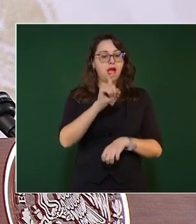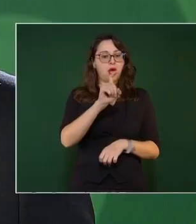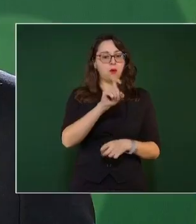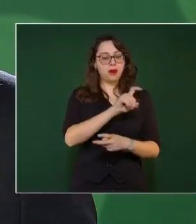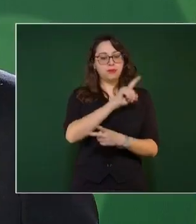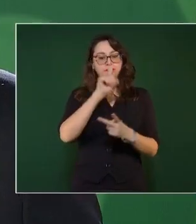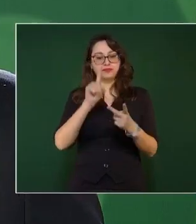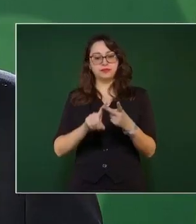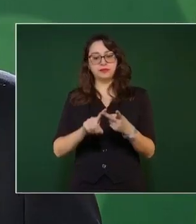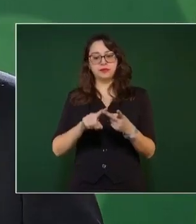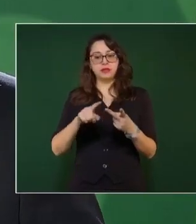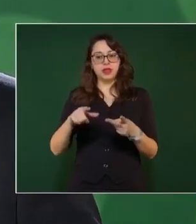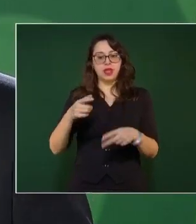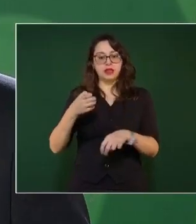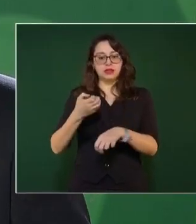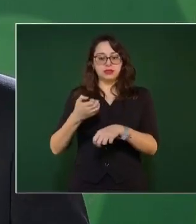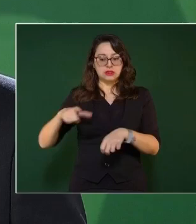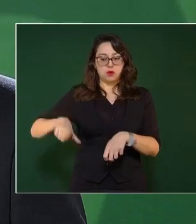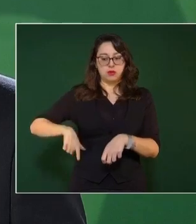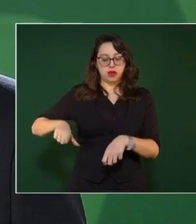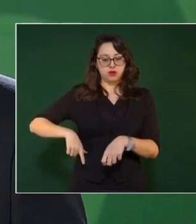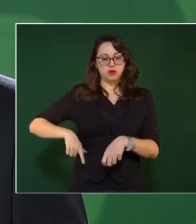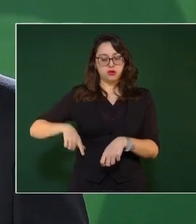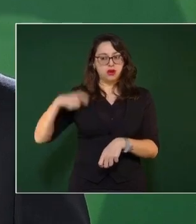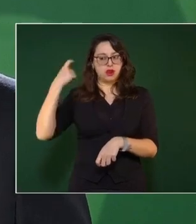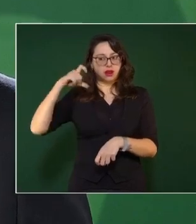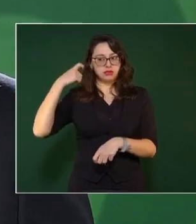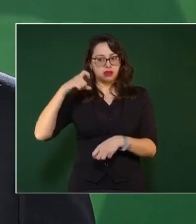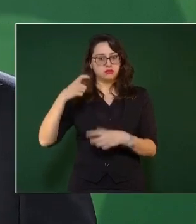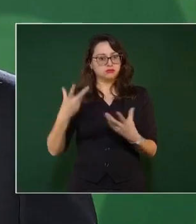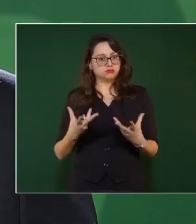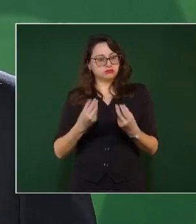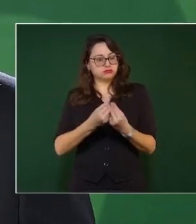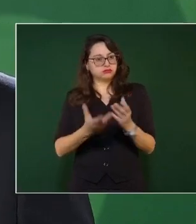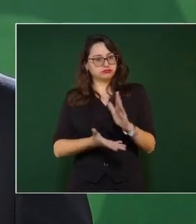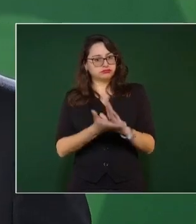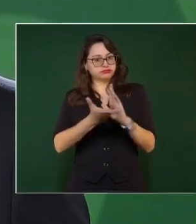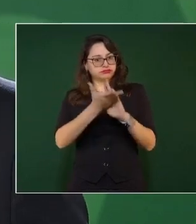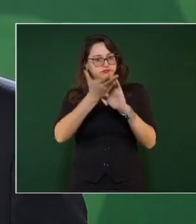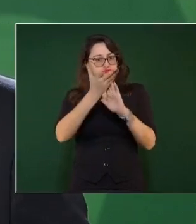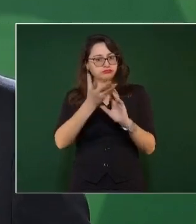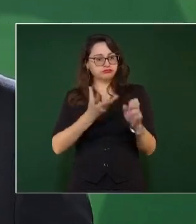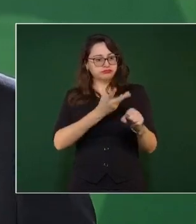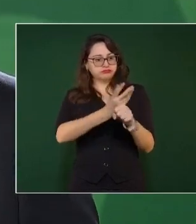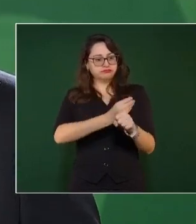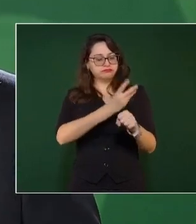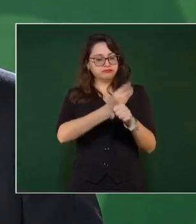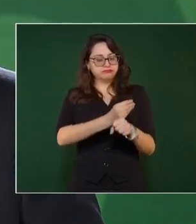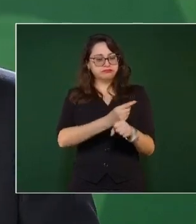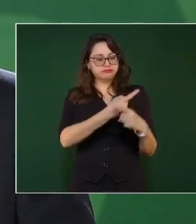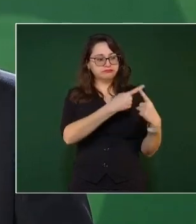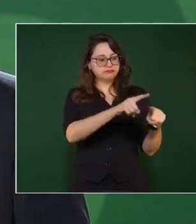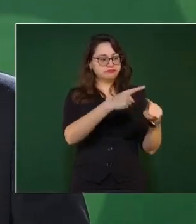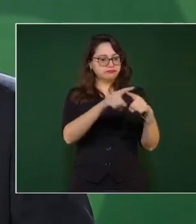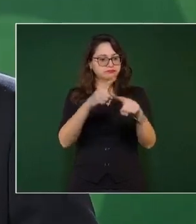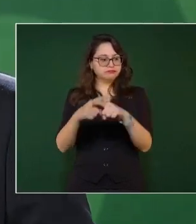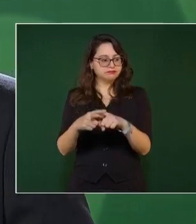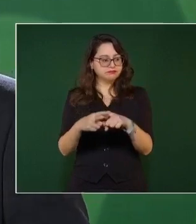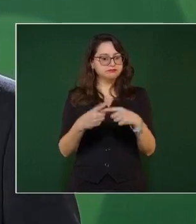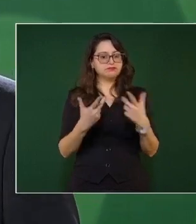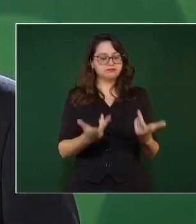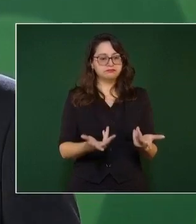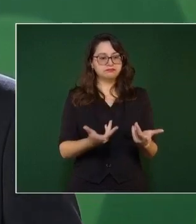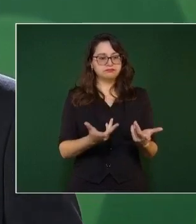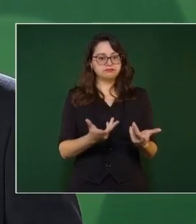Querétaro, construyan y vayan a operar y dar mantenimiento a las plantas de tratamiento y